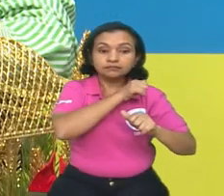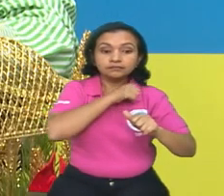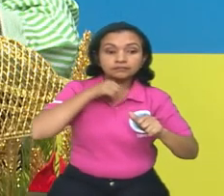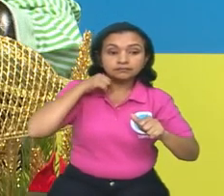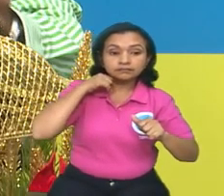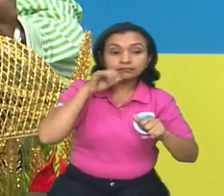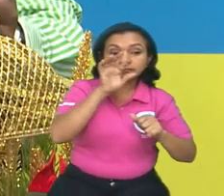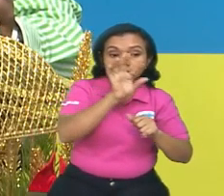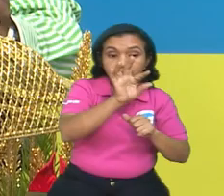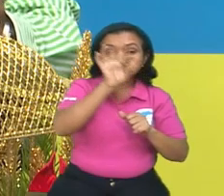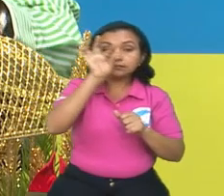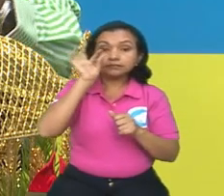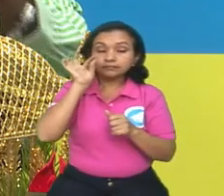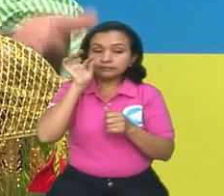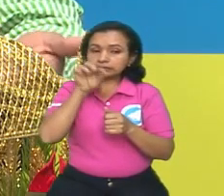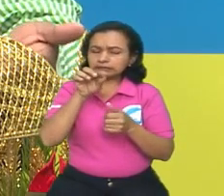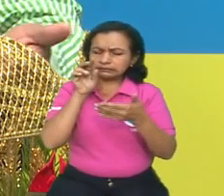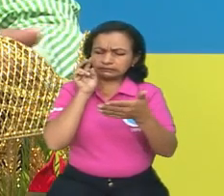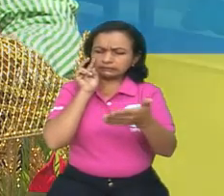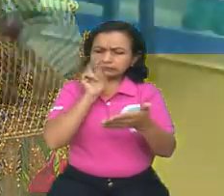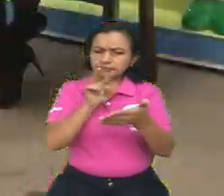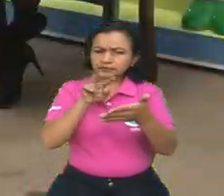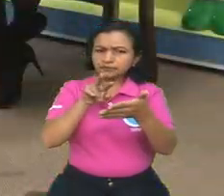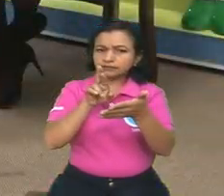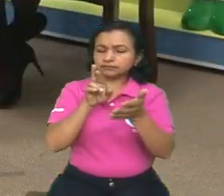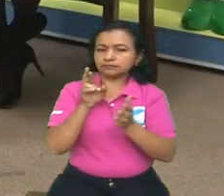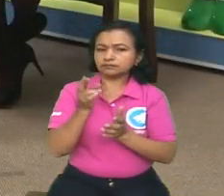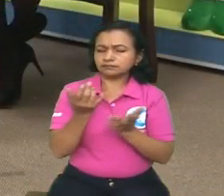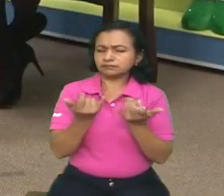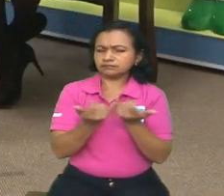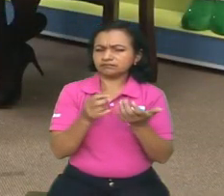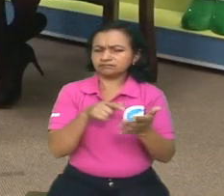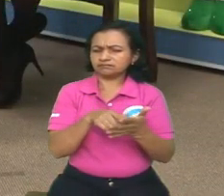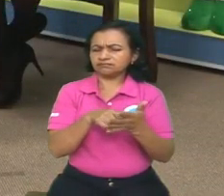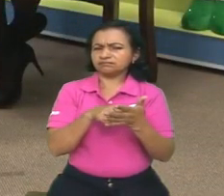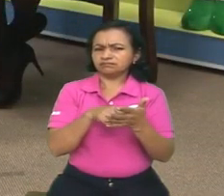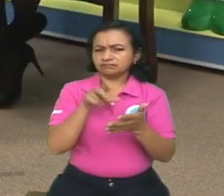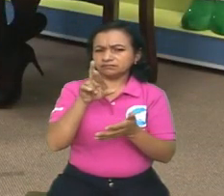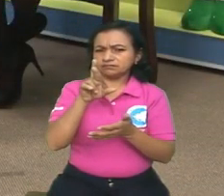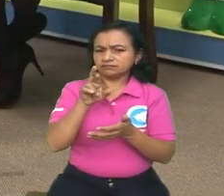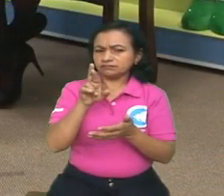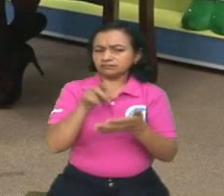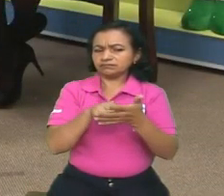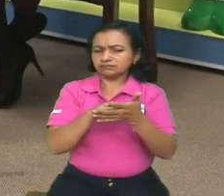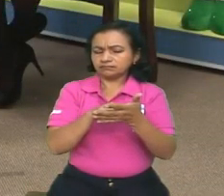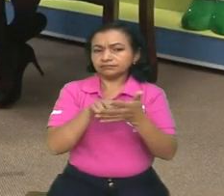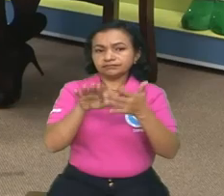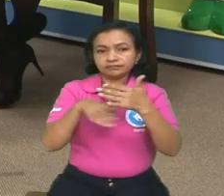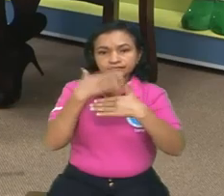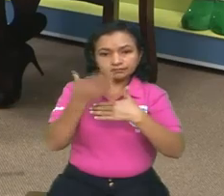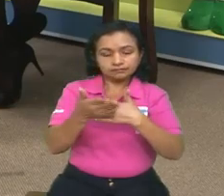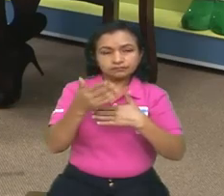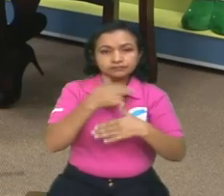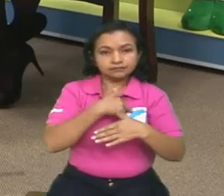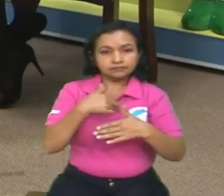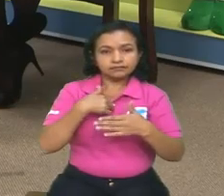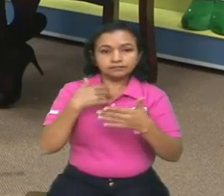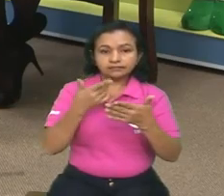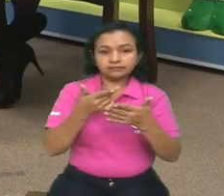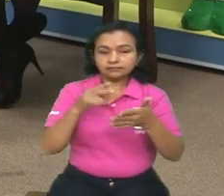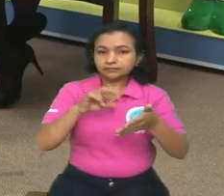encuentra alguna anormalidad en el cuello uterino. Pero necesariamente al encontrar usted una anormalidad,